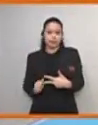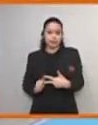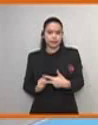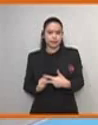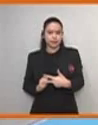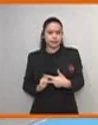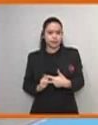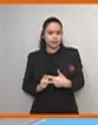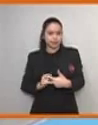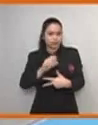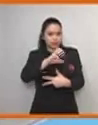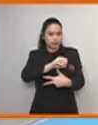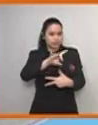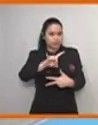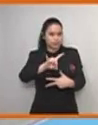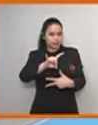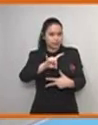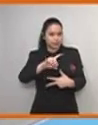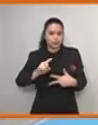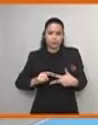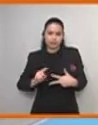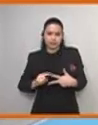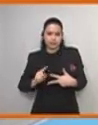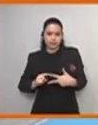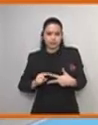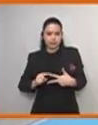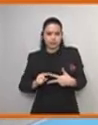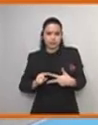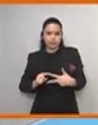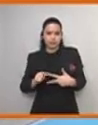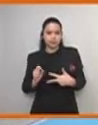7 08 segundos números